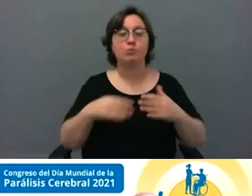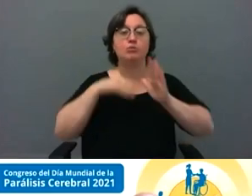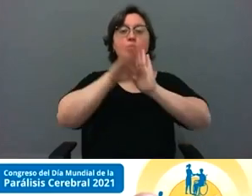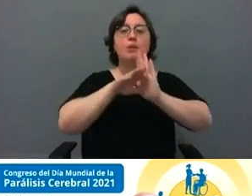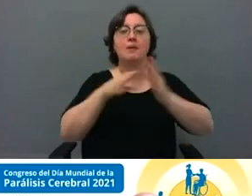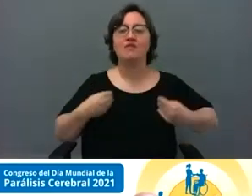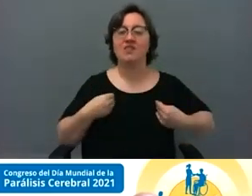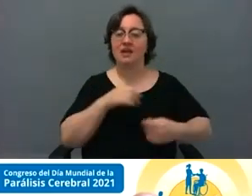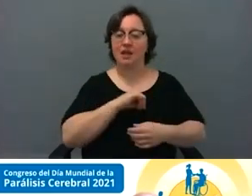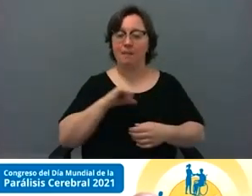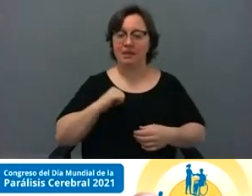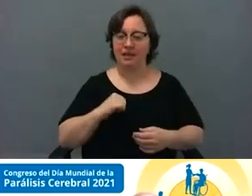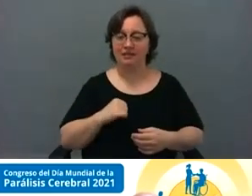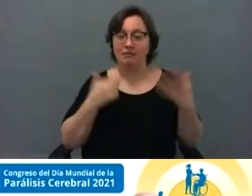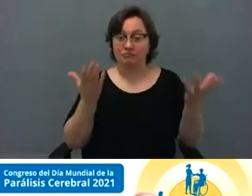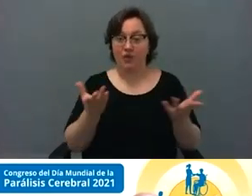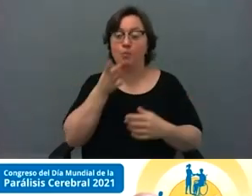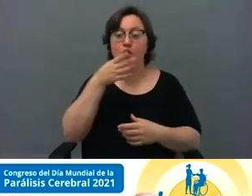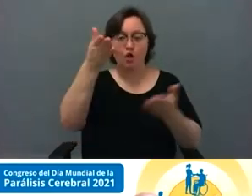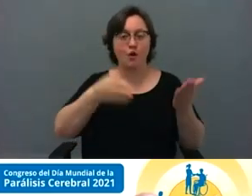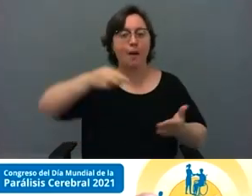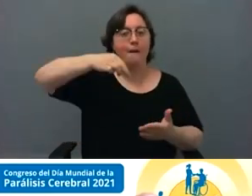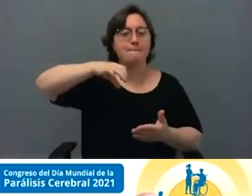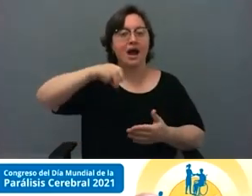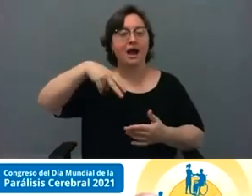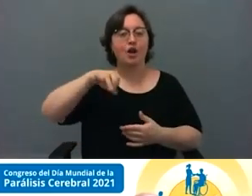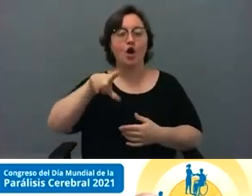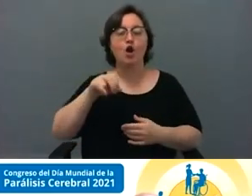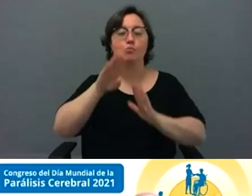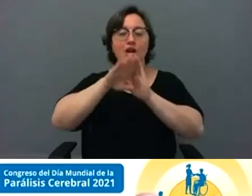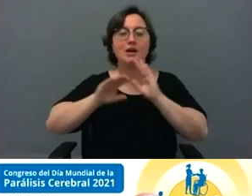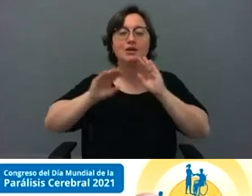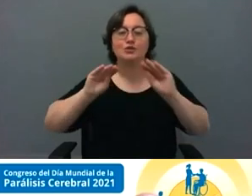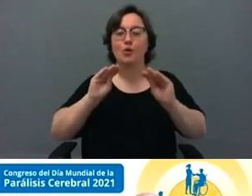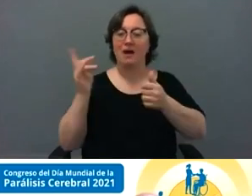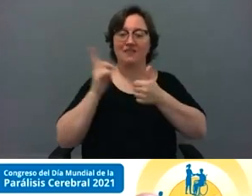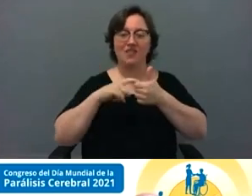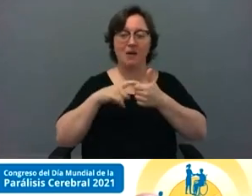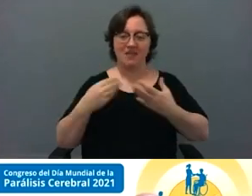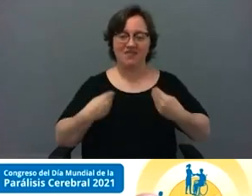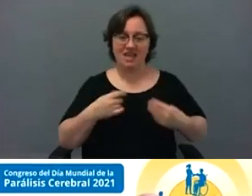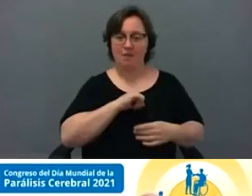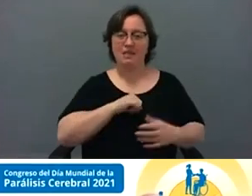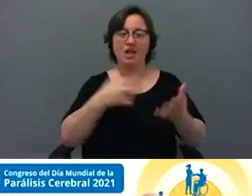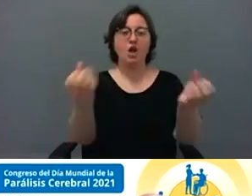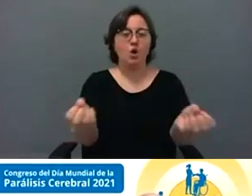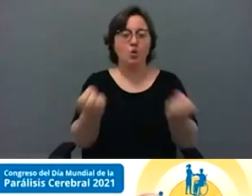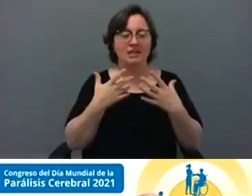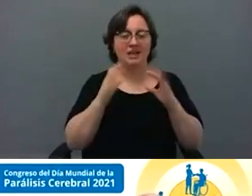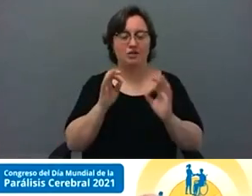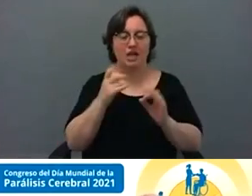independiente. Así que Manolo, cuéntanos tu programa de vida independiente de Aspace